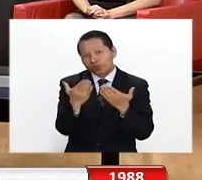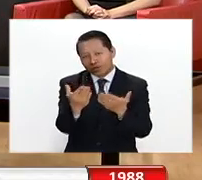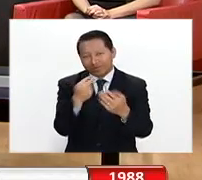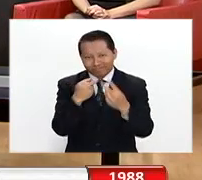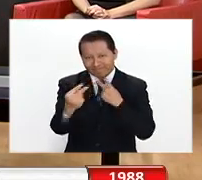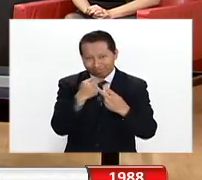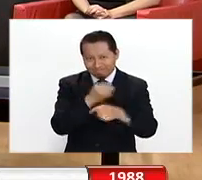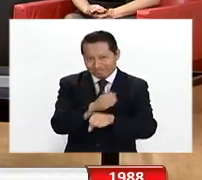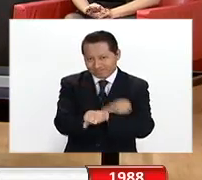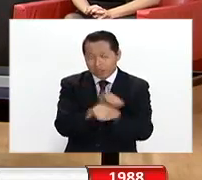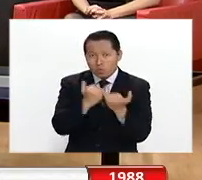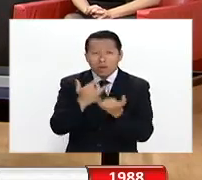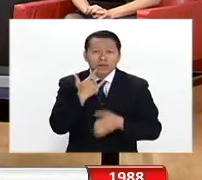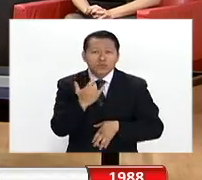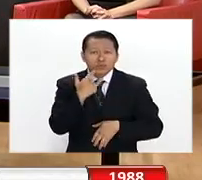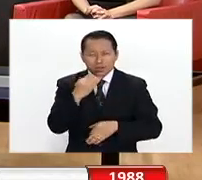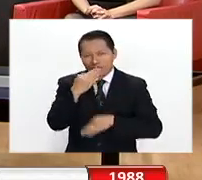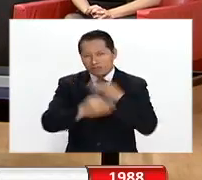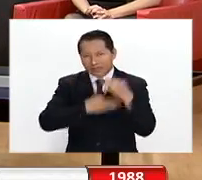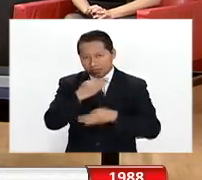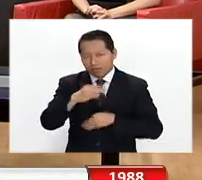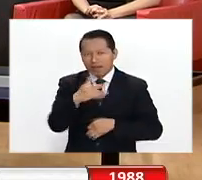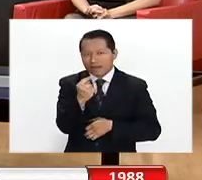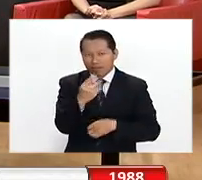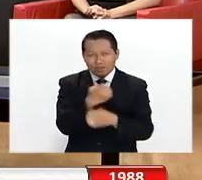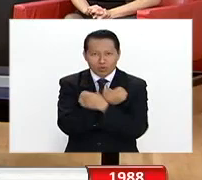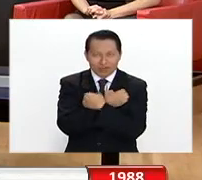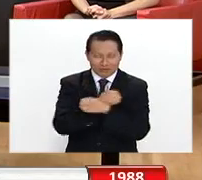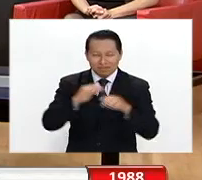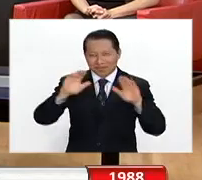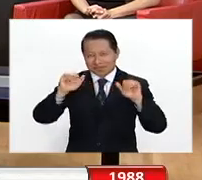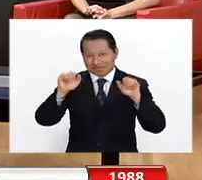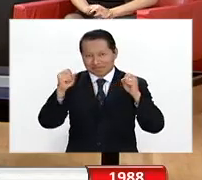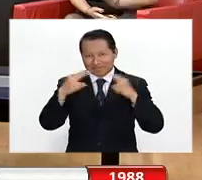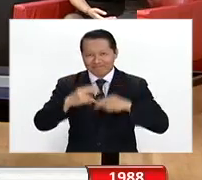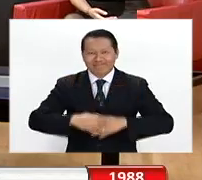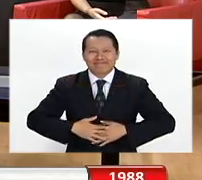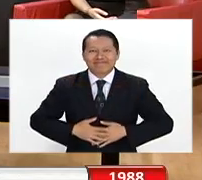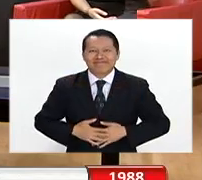acompañó. Este es un esfuerzo informativo de Televisión Educativa. Sígala pasando bien. Hasta luego.